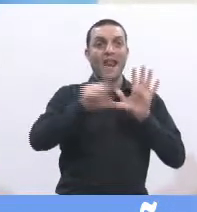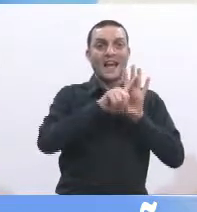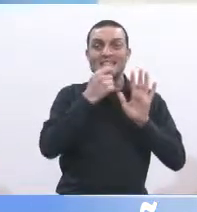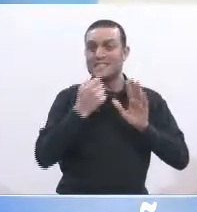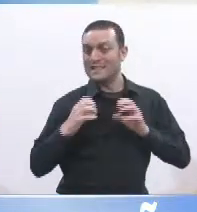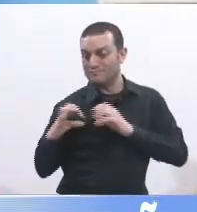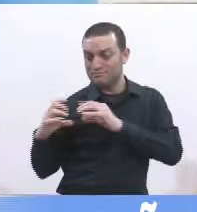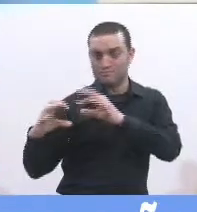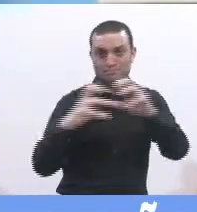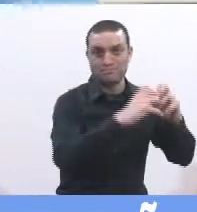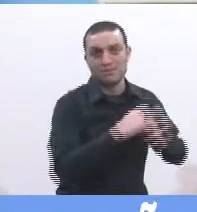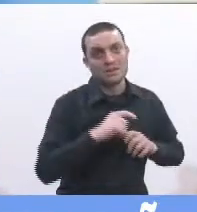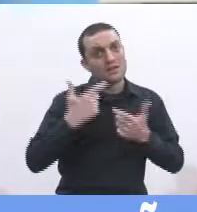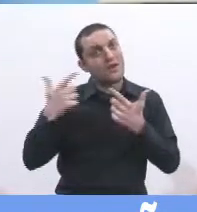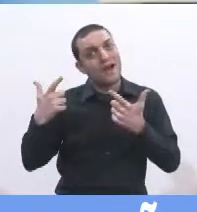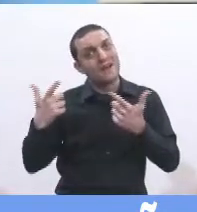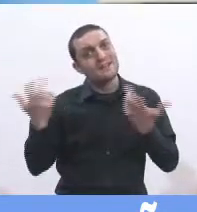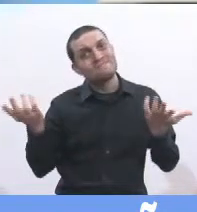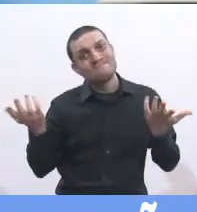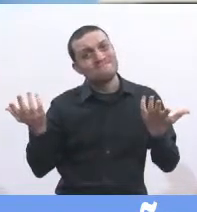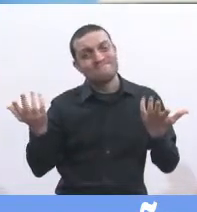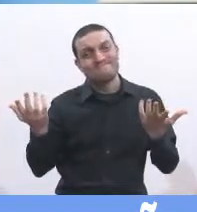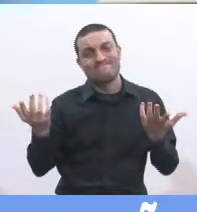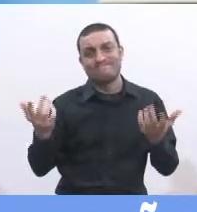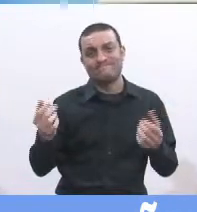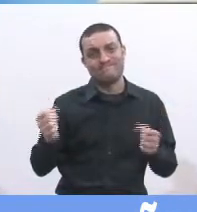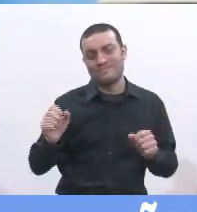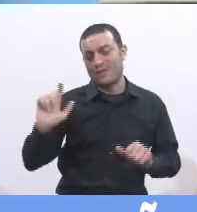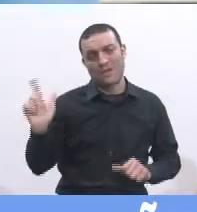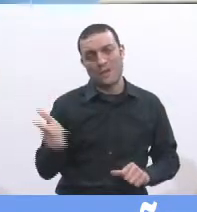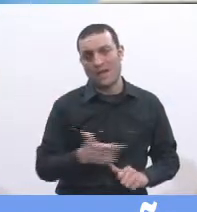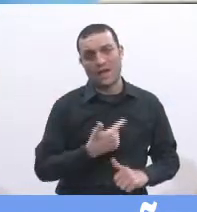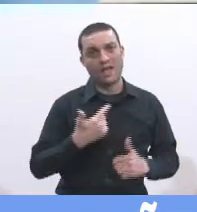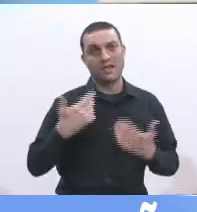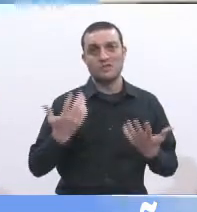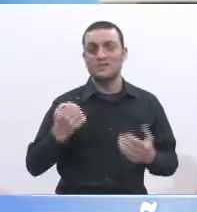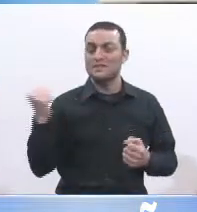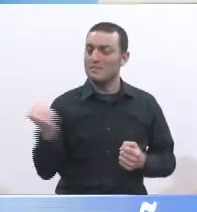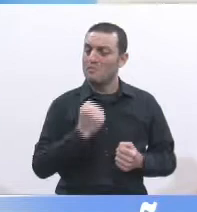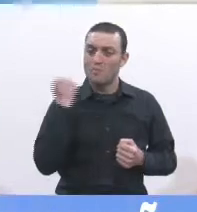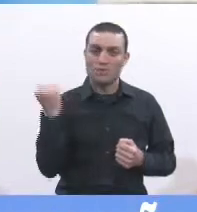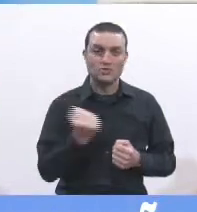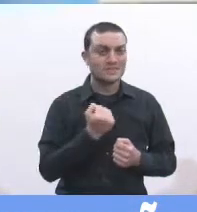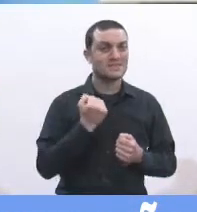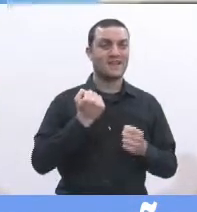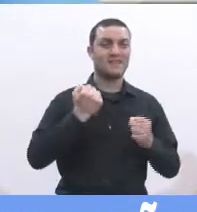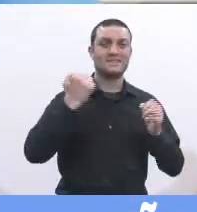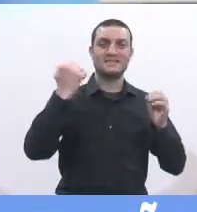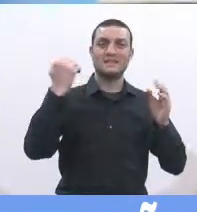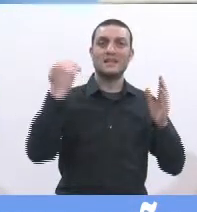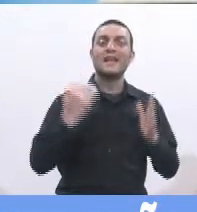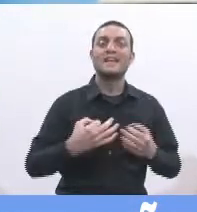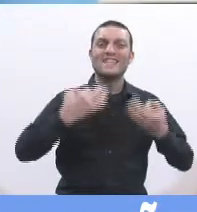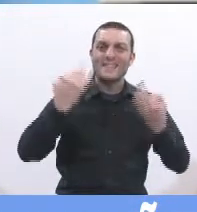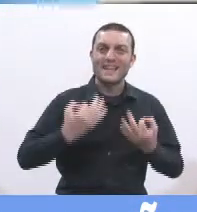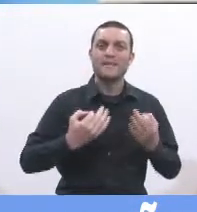ninguna vocación de diálogo, ninguna vocación de diálogo. Y sobre todo, en una agenda completamente alejada